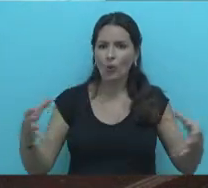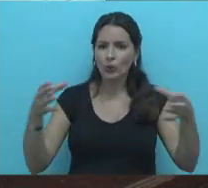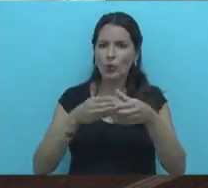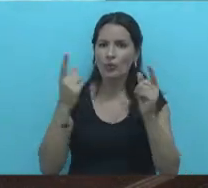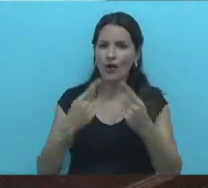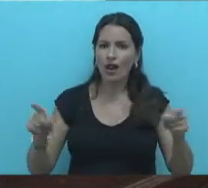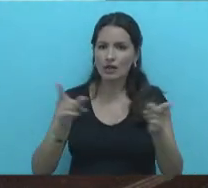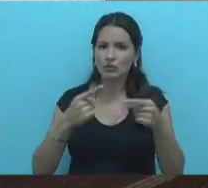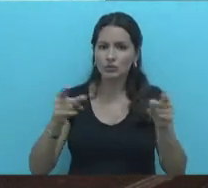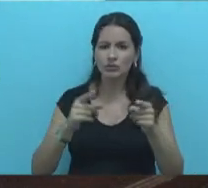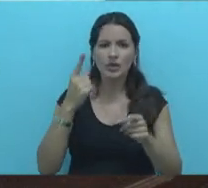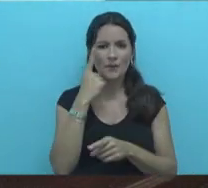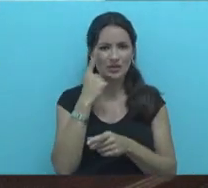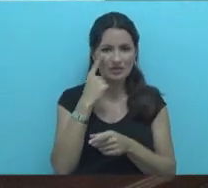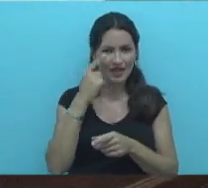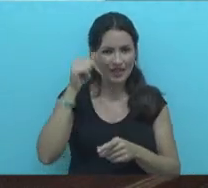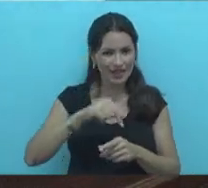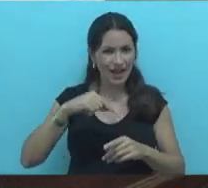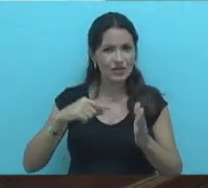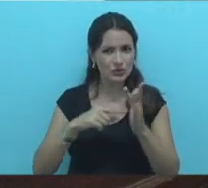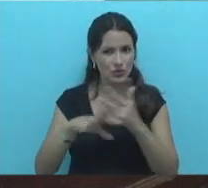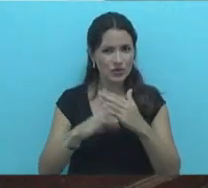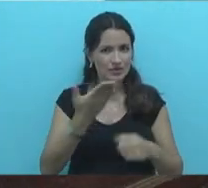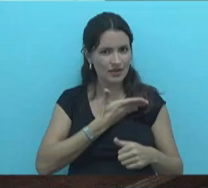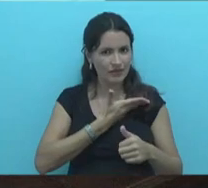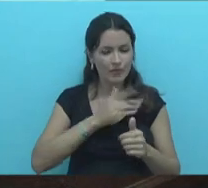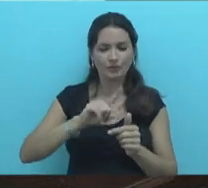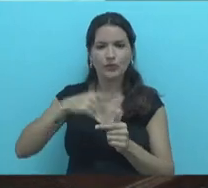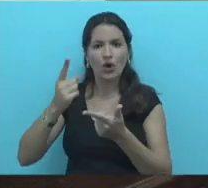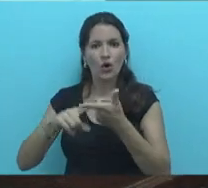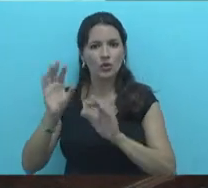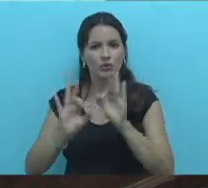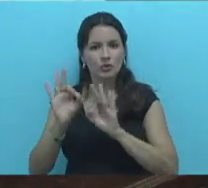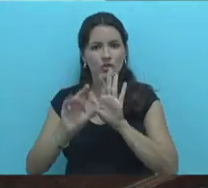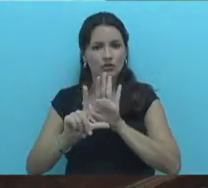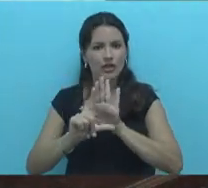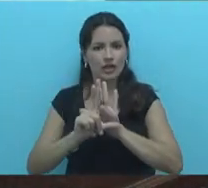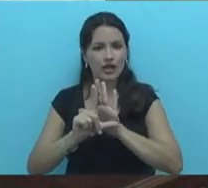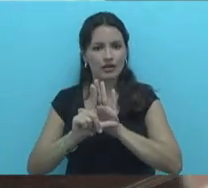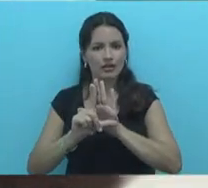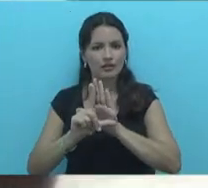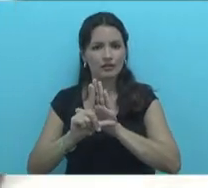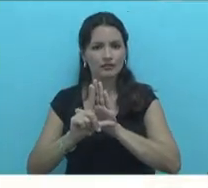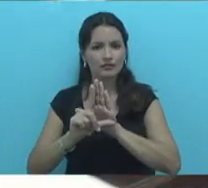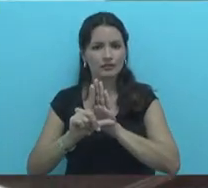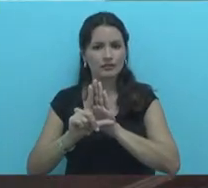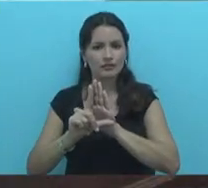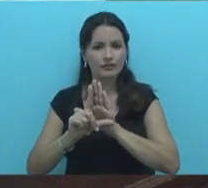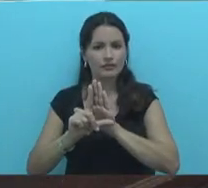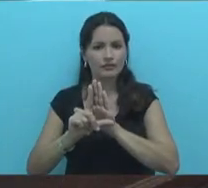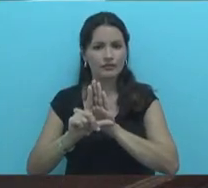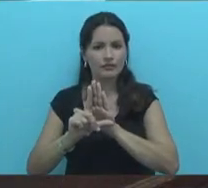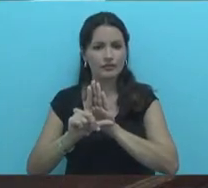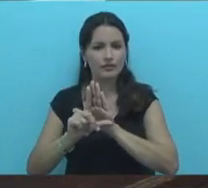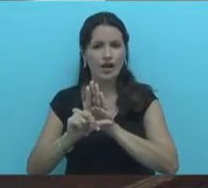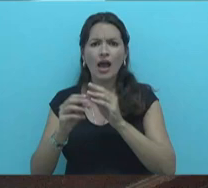provincia de Santa Fe, y otro de ley, con el cual se pretende la sanción de una nueva